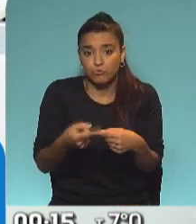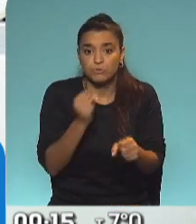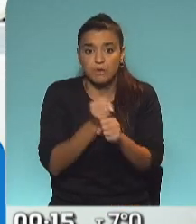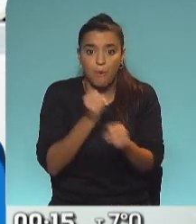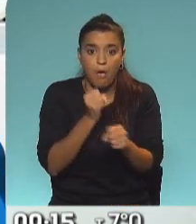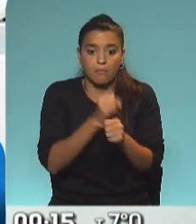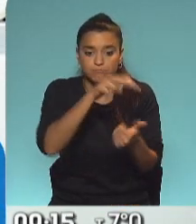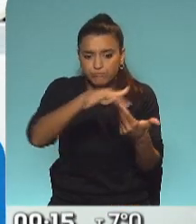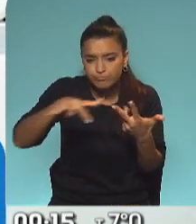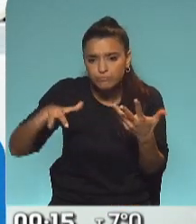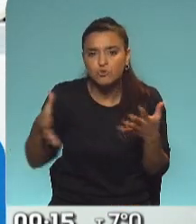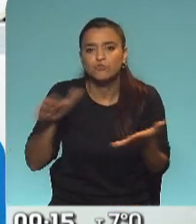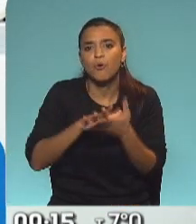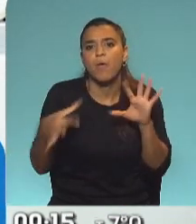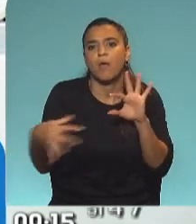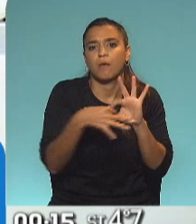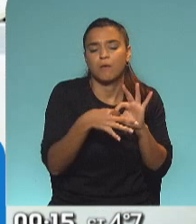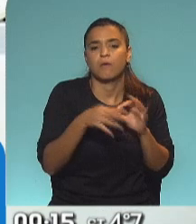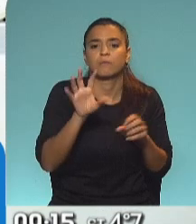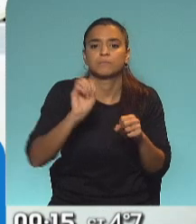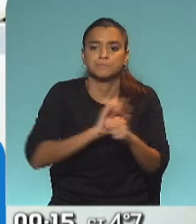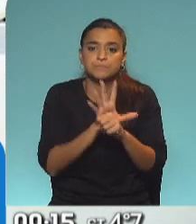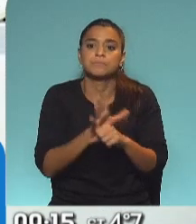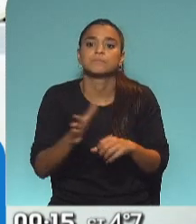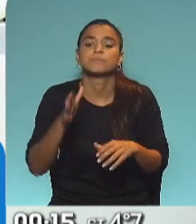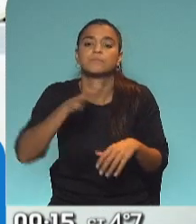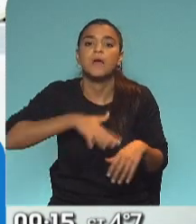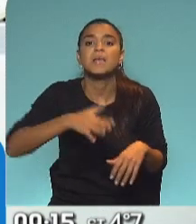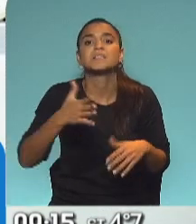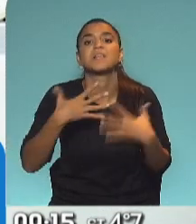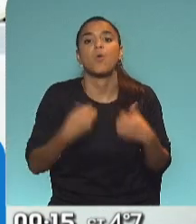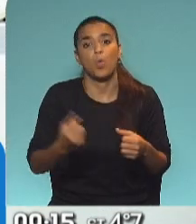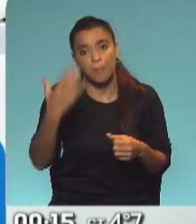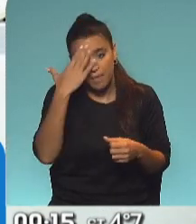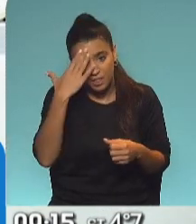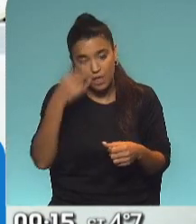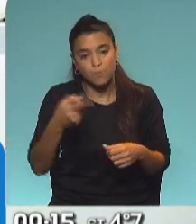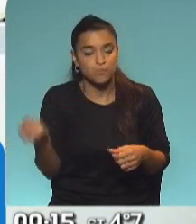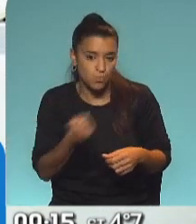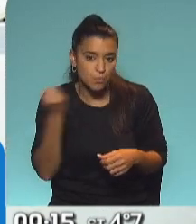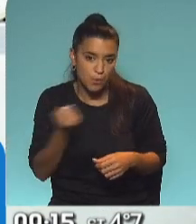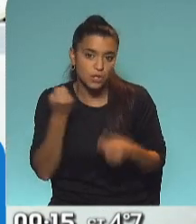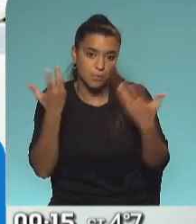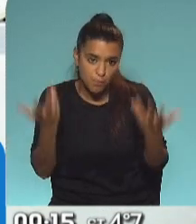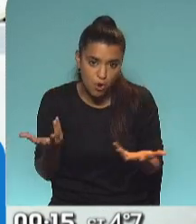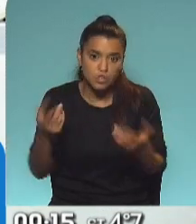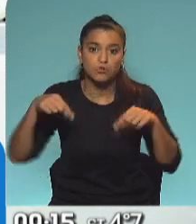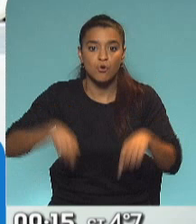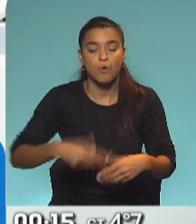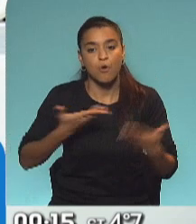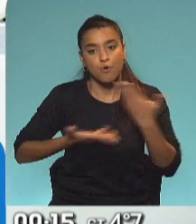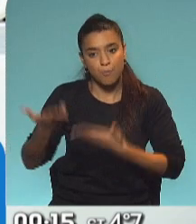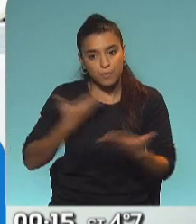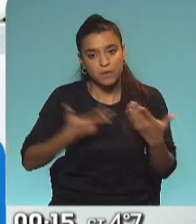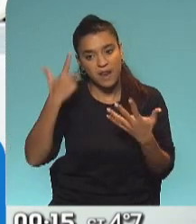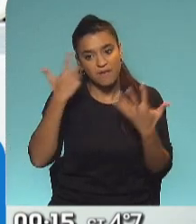los aspectos relacionados a la pandemia y el área de salud mental en este contexto tiene una relevancia muy importante, por eso vamos a compartir